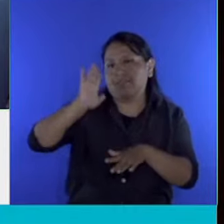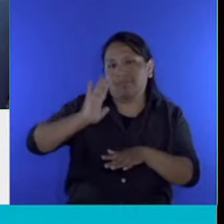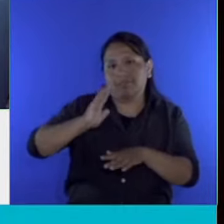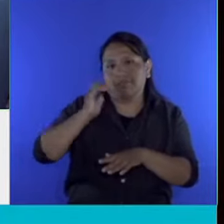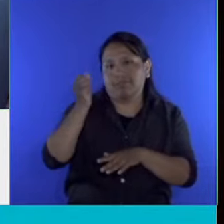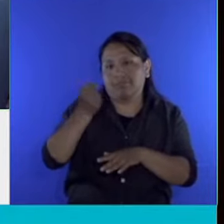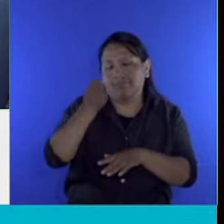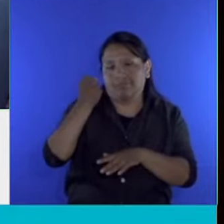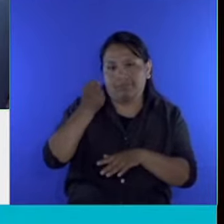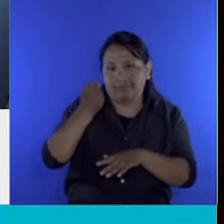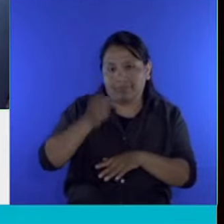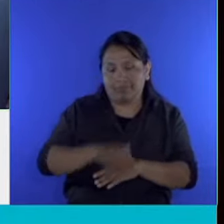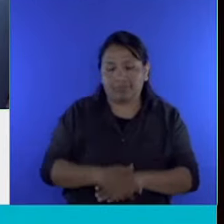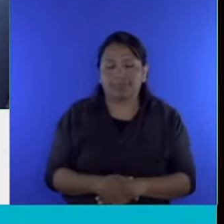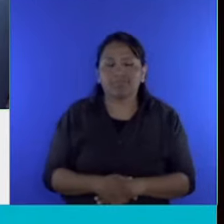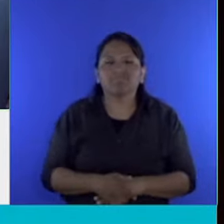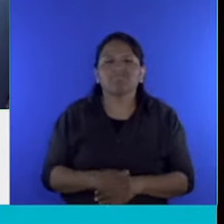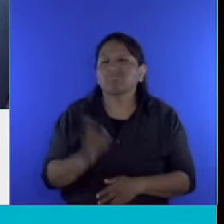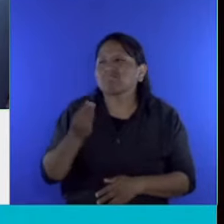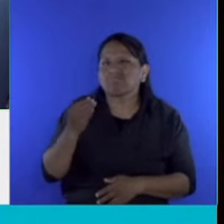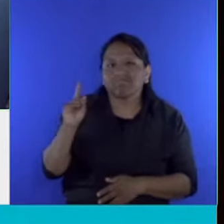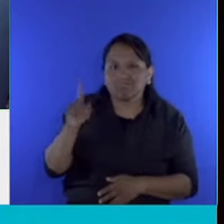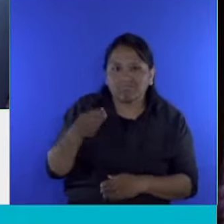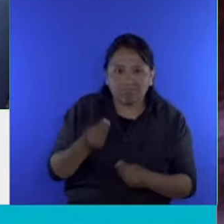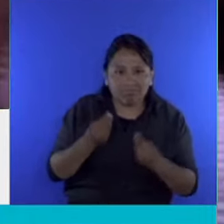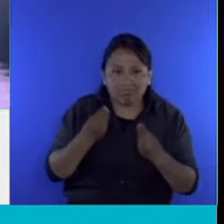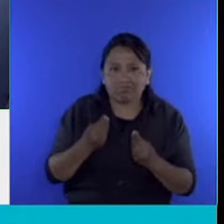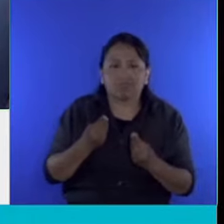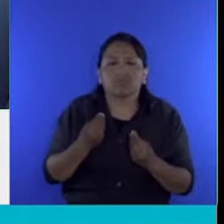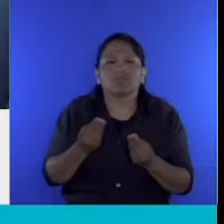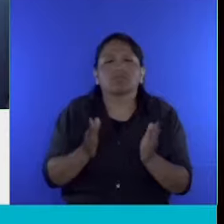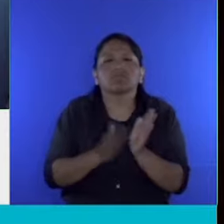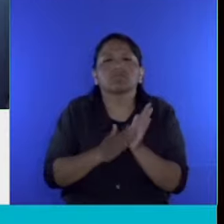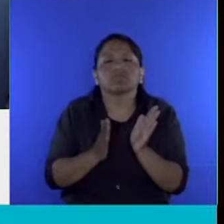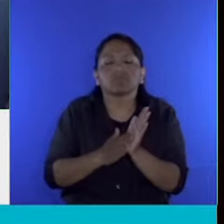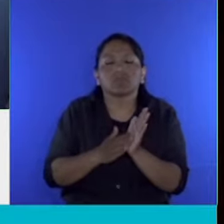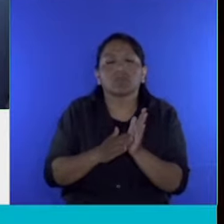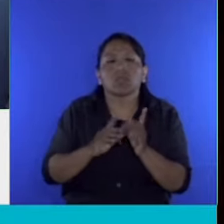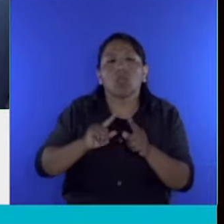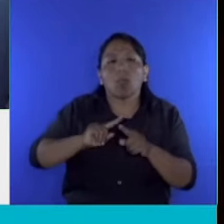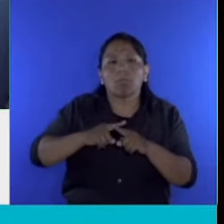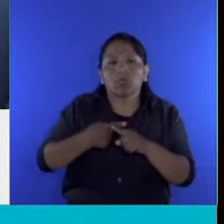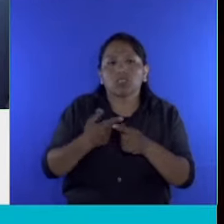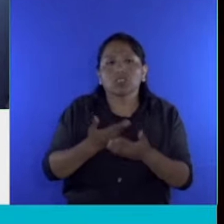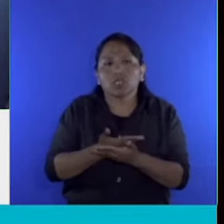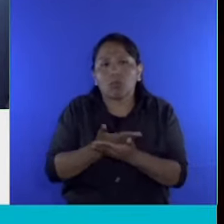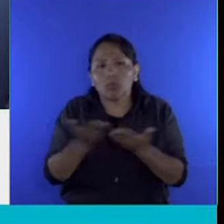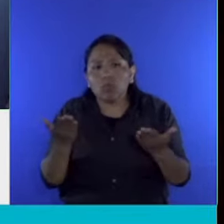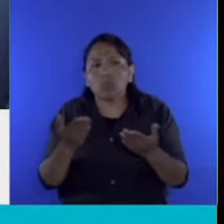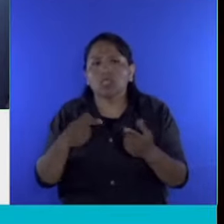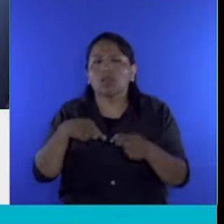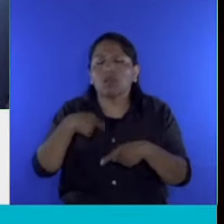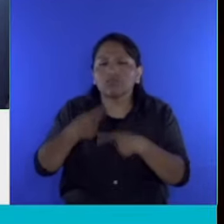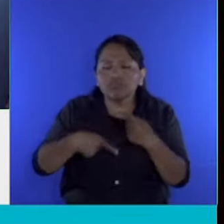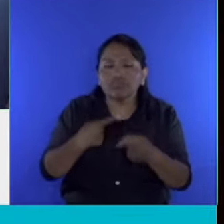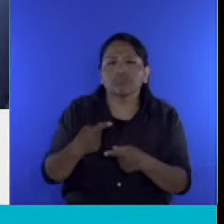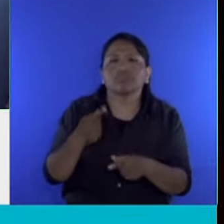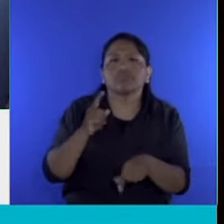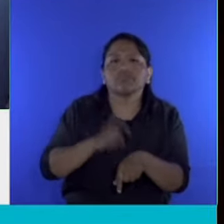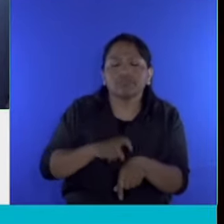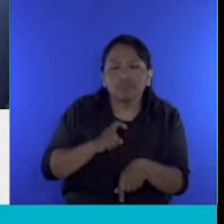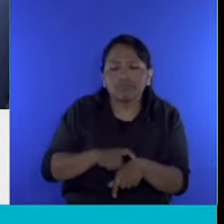grandes y esto En qué se basa esto se basa en una política pública sostenida en el